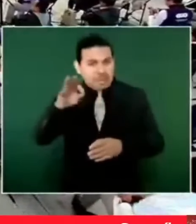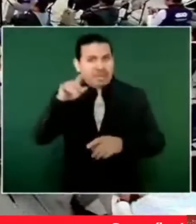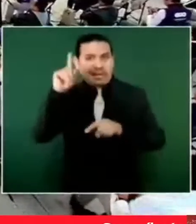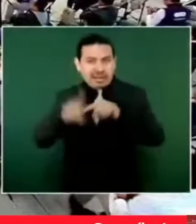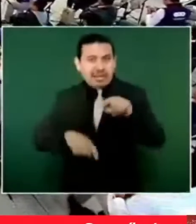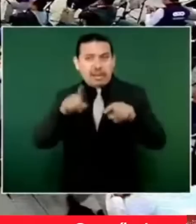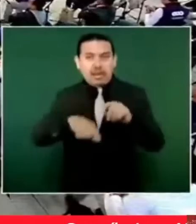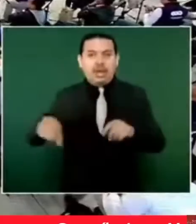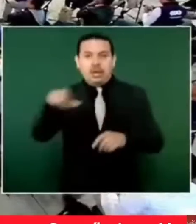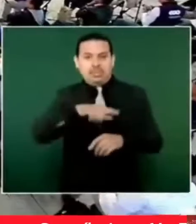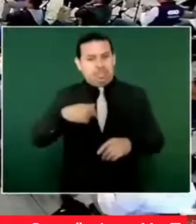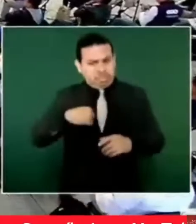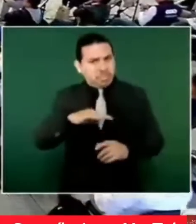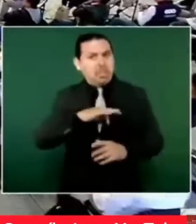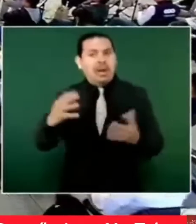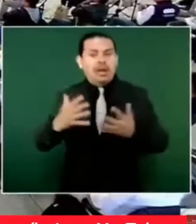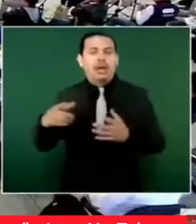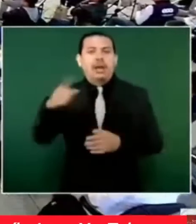los gobernantes